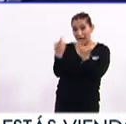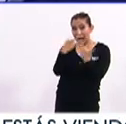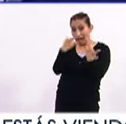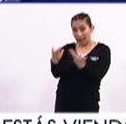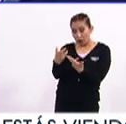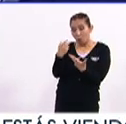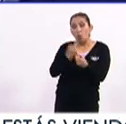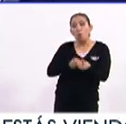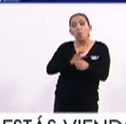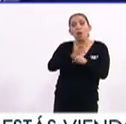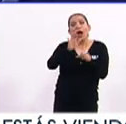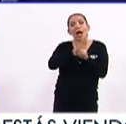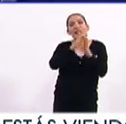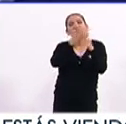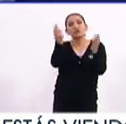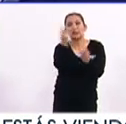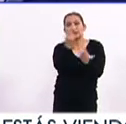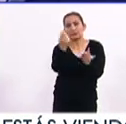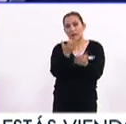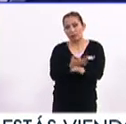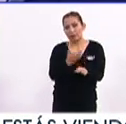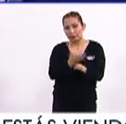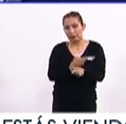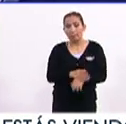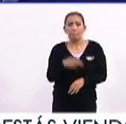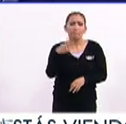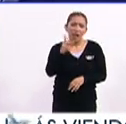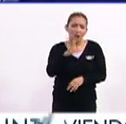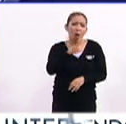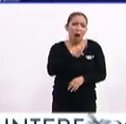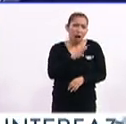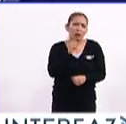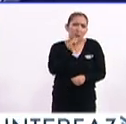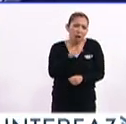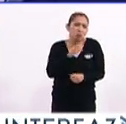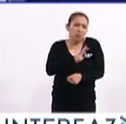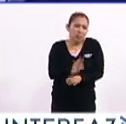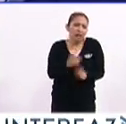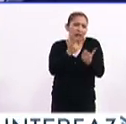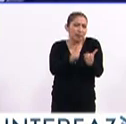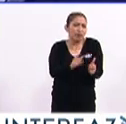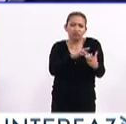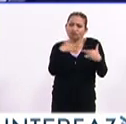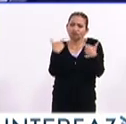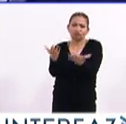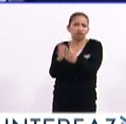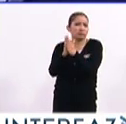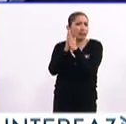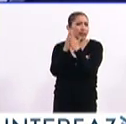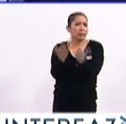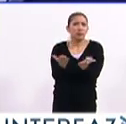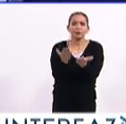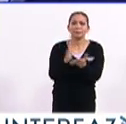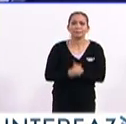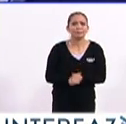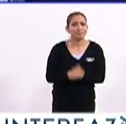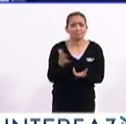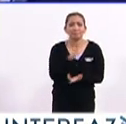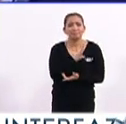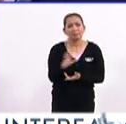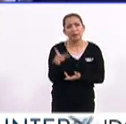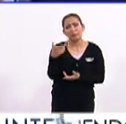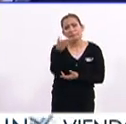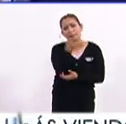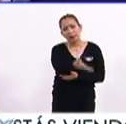donaciones cuáles son las prioridades. Sin embargo, estamos abiertos cuando nos llevan libros que en